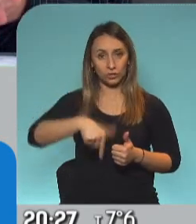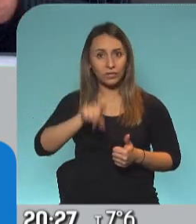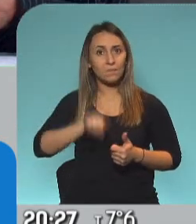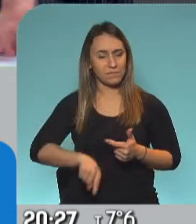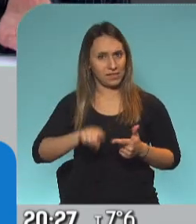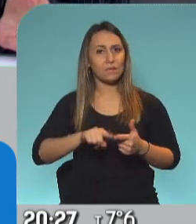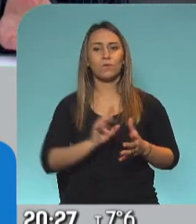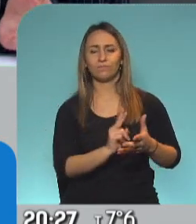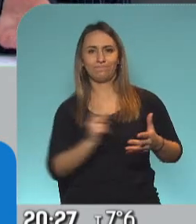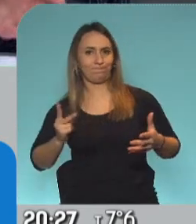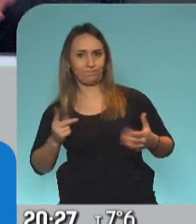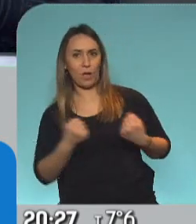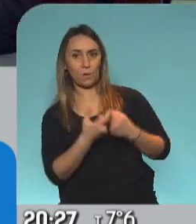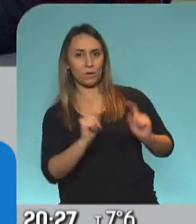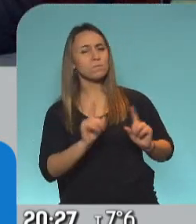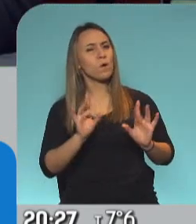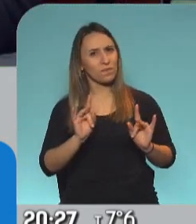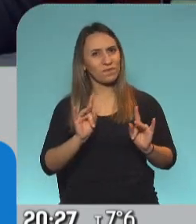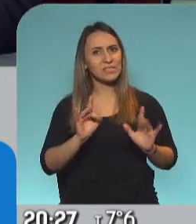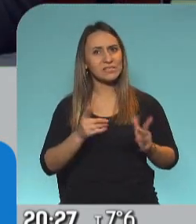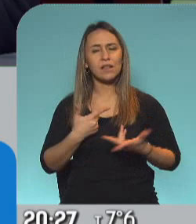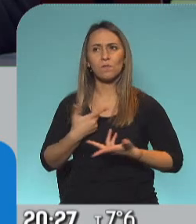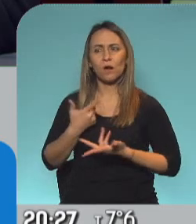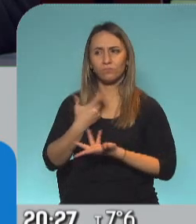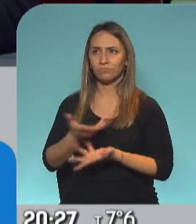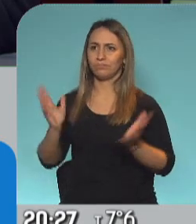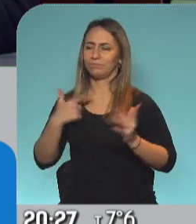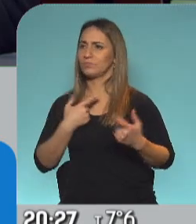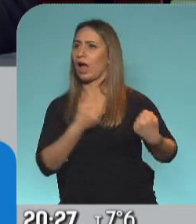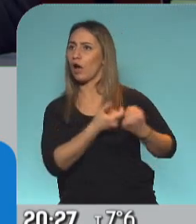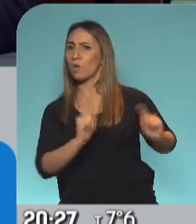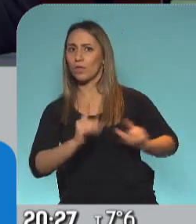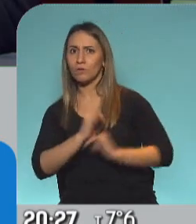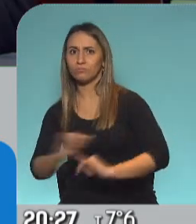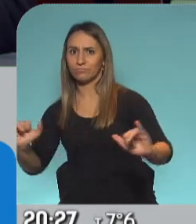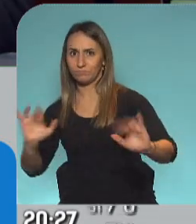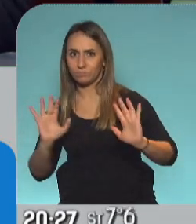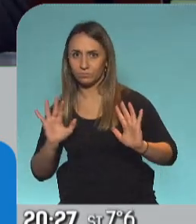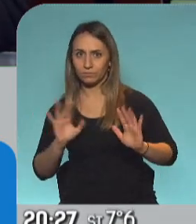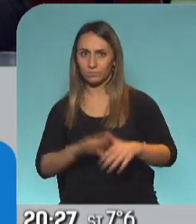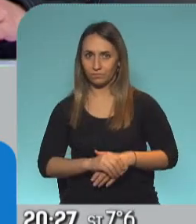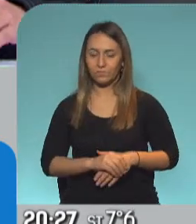muy difícil que salgan públicamente a diferenciarse. La victoria se define desde el momento que estemos hablando de ese comunicado. Por supuesto. Gracias, Lucía.